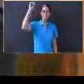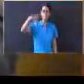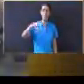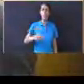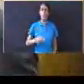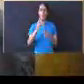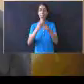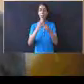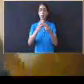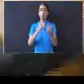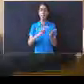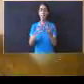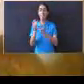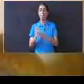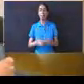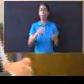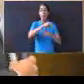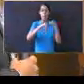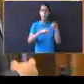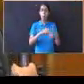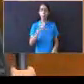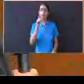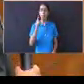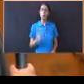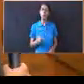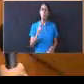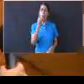Le cambió. Se pasó de un polo a otro.